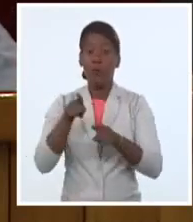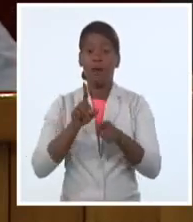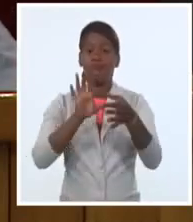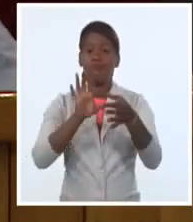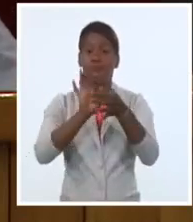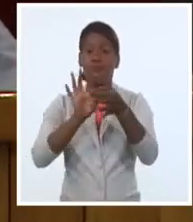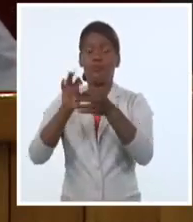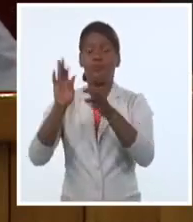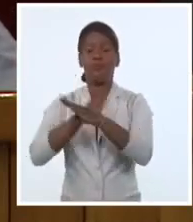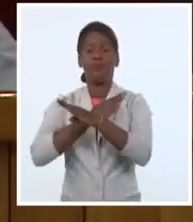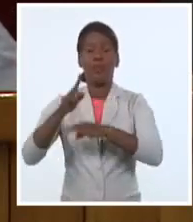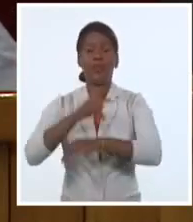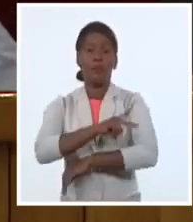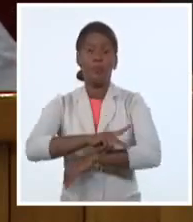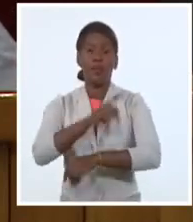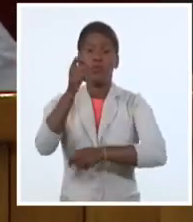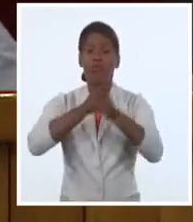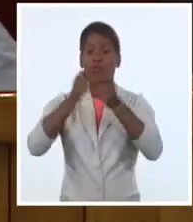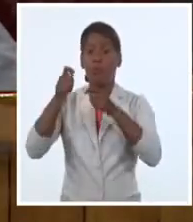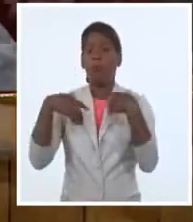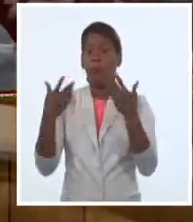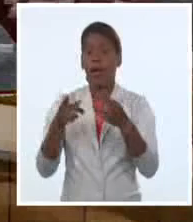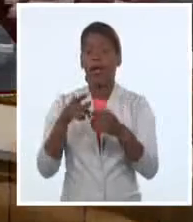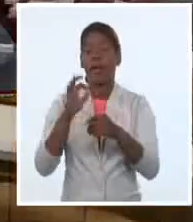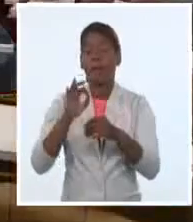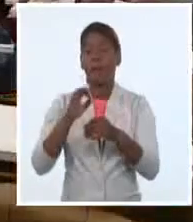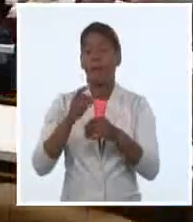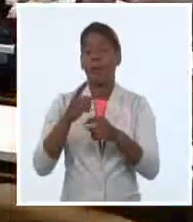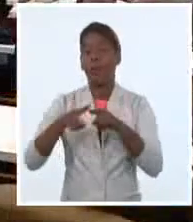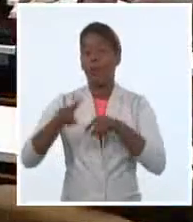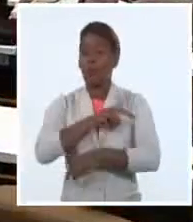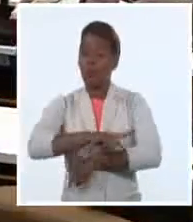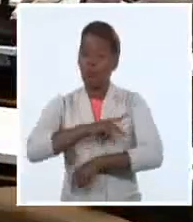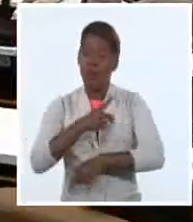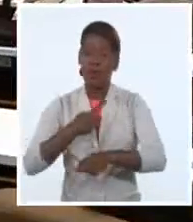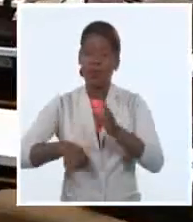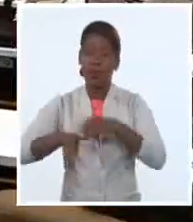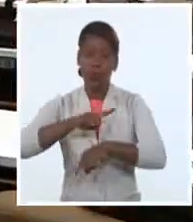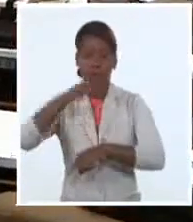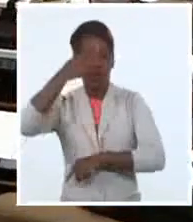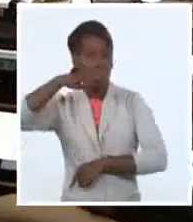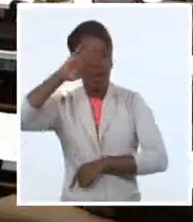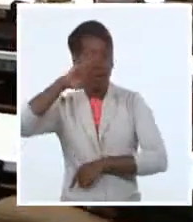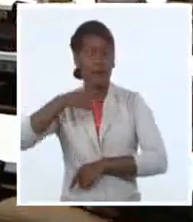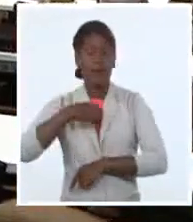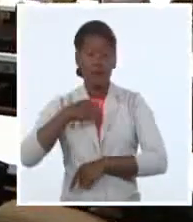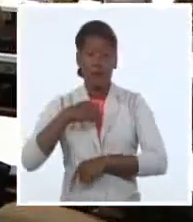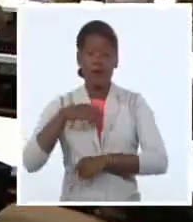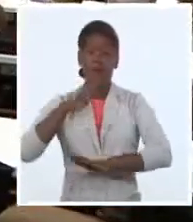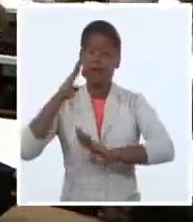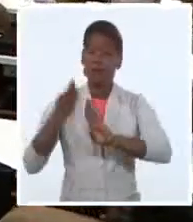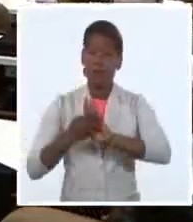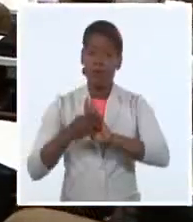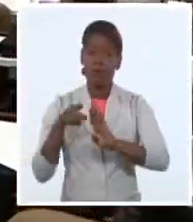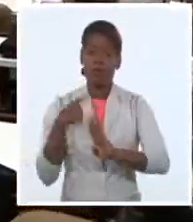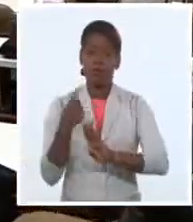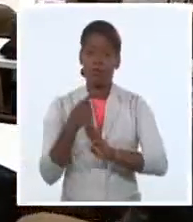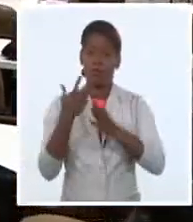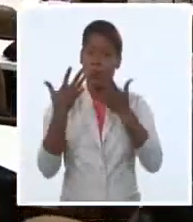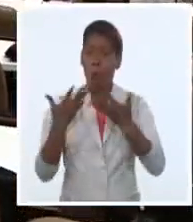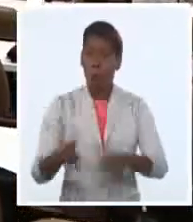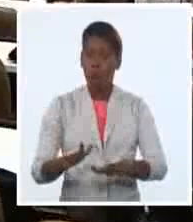económica e incluso que desde los propios Estados Unidos se tomen acciones punitivas de mayor